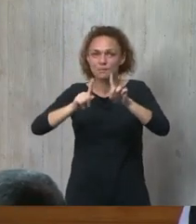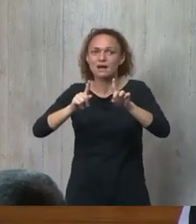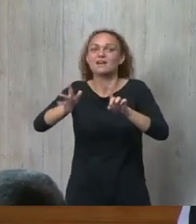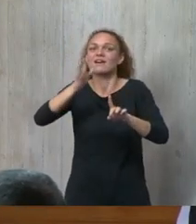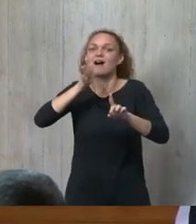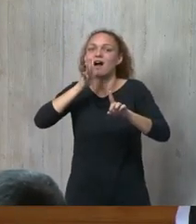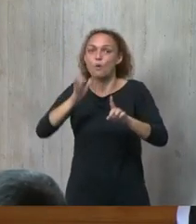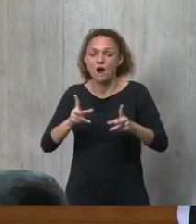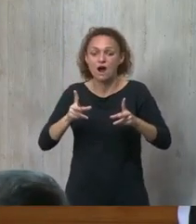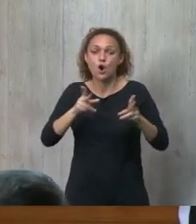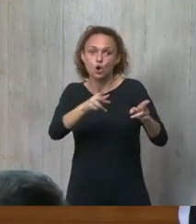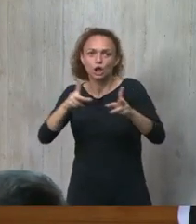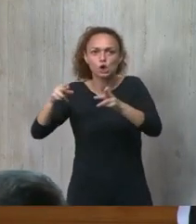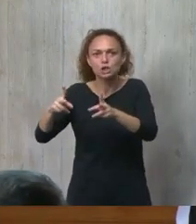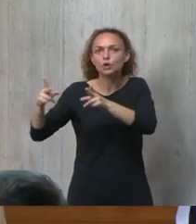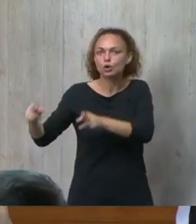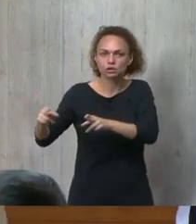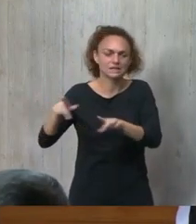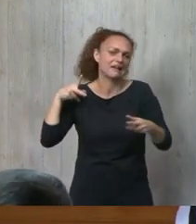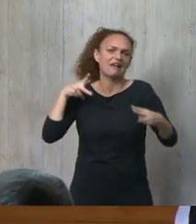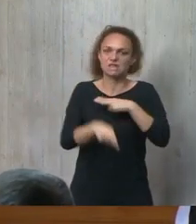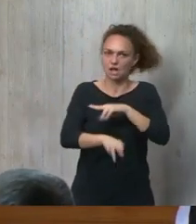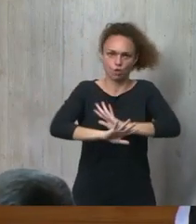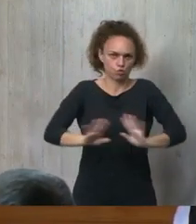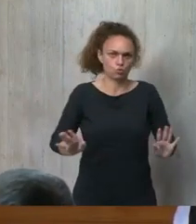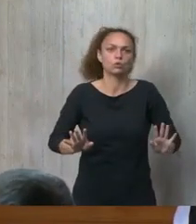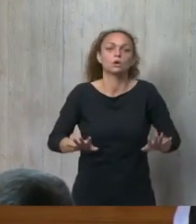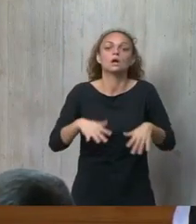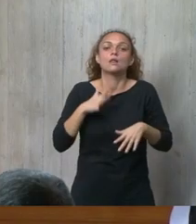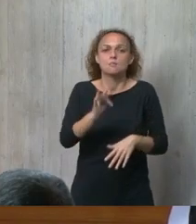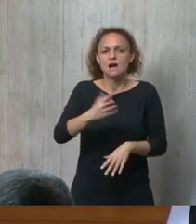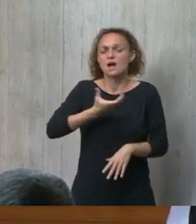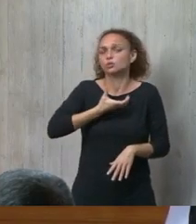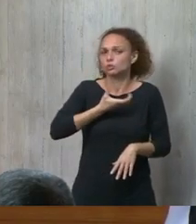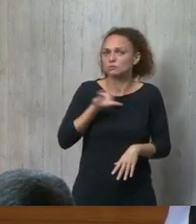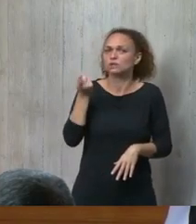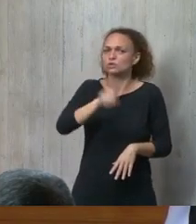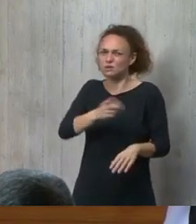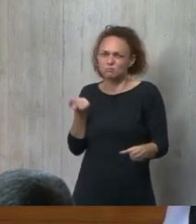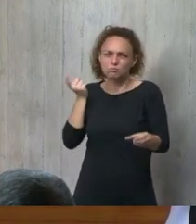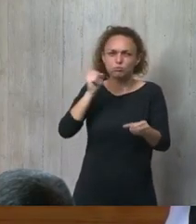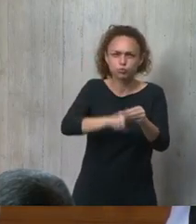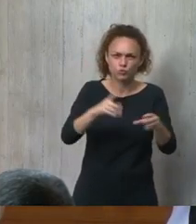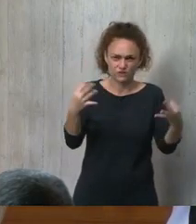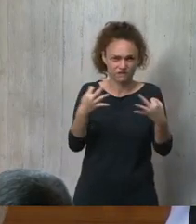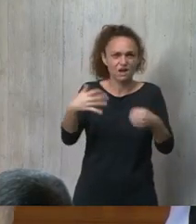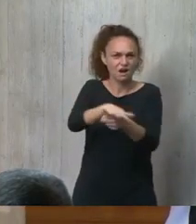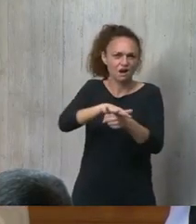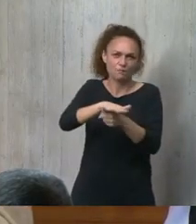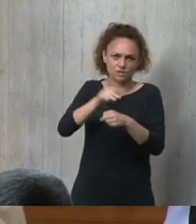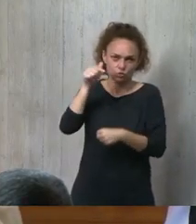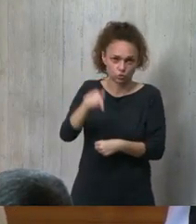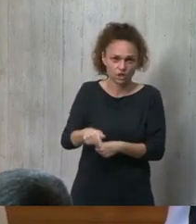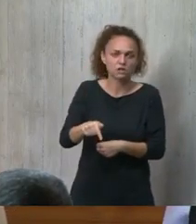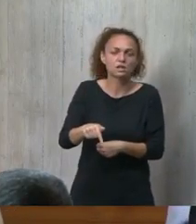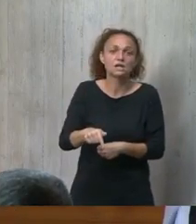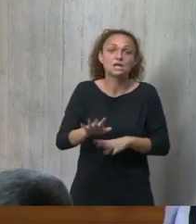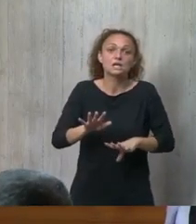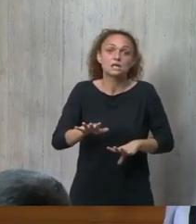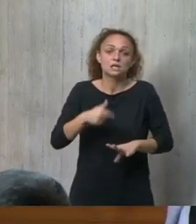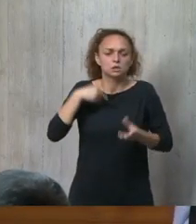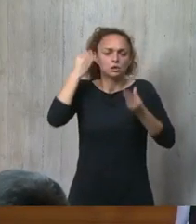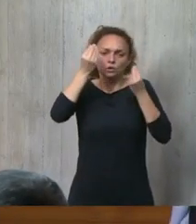cortes de suministro de agua. Por otro lado, también el ayuntamiento ha tenido que intervenir, ya lo comentará su alcalde, en este ámbito. Y yo creo que, afortunadamente, los